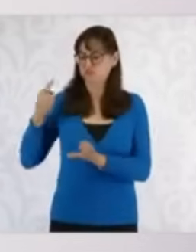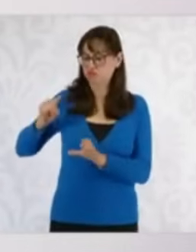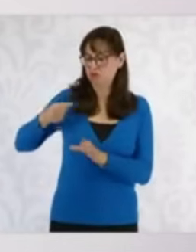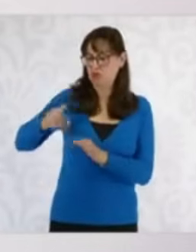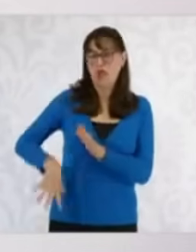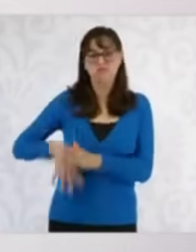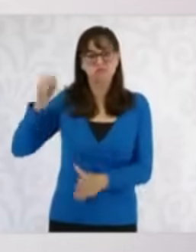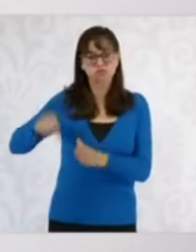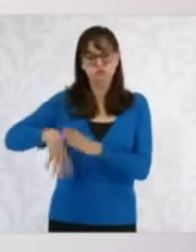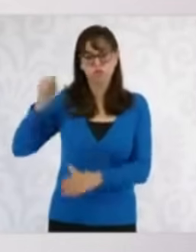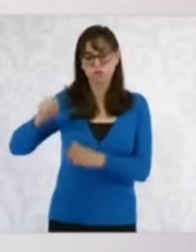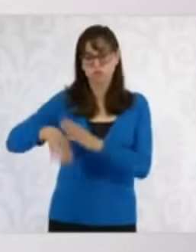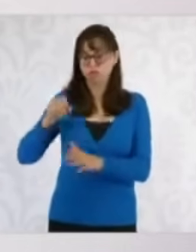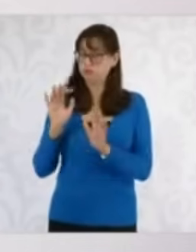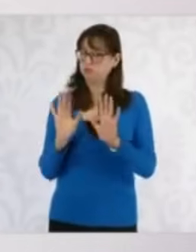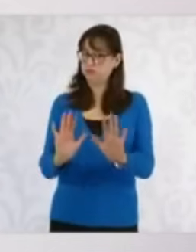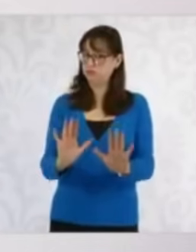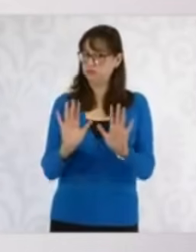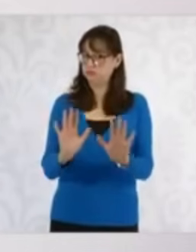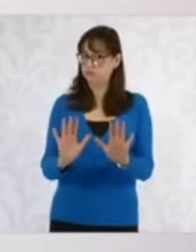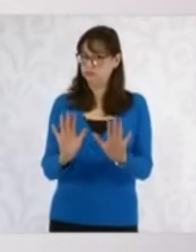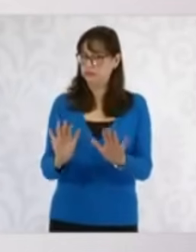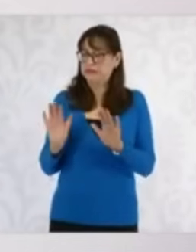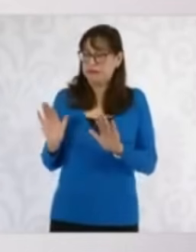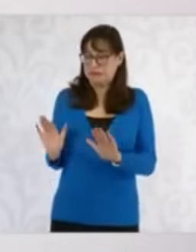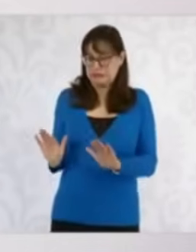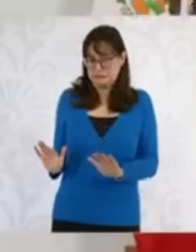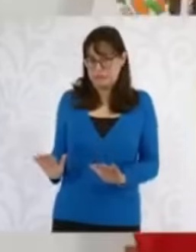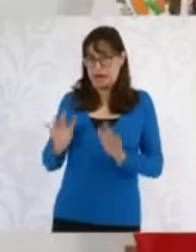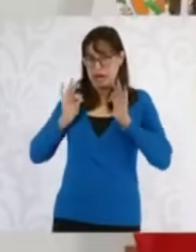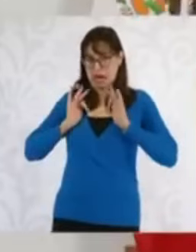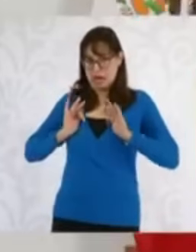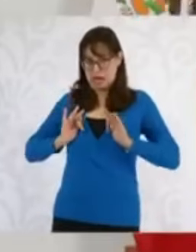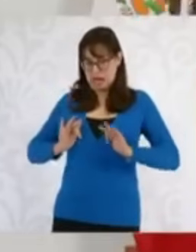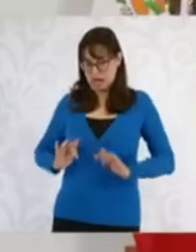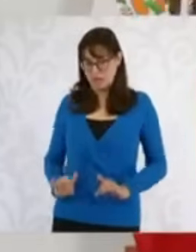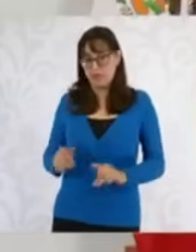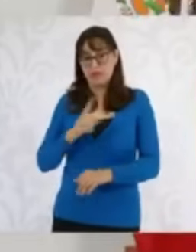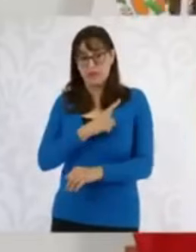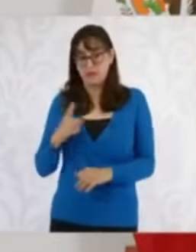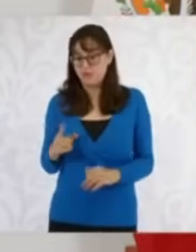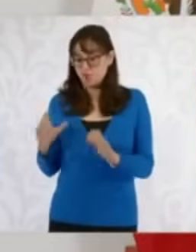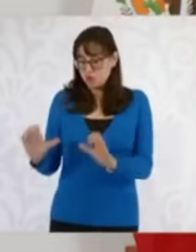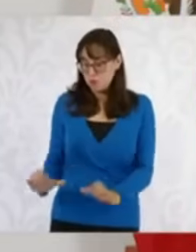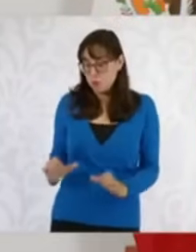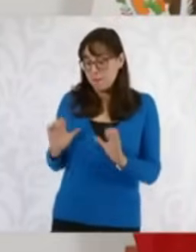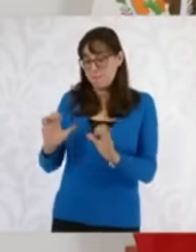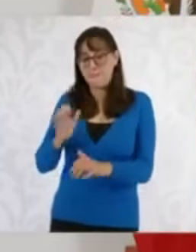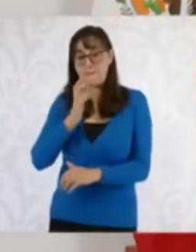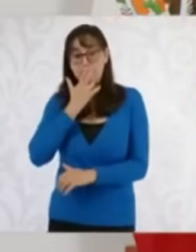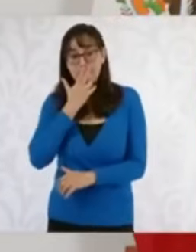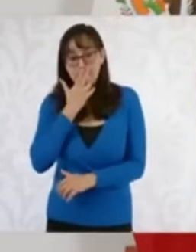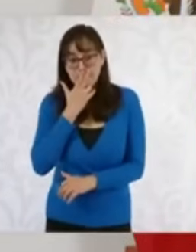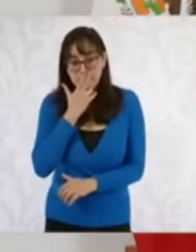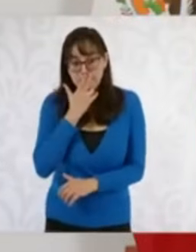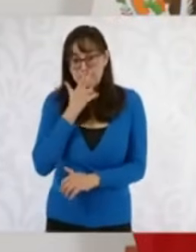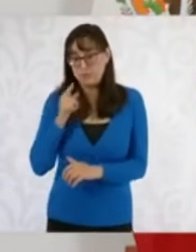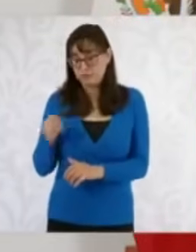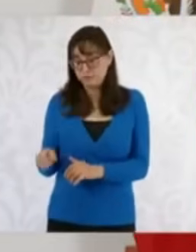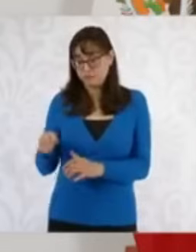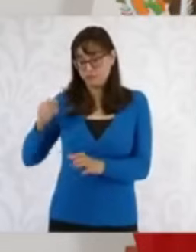mucho tiempo. La madurez geológica es grande, de tal manera que tenemos una política conservacionista de no